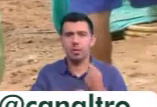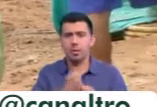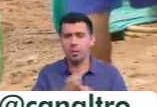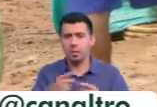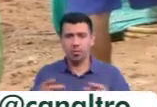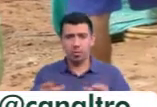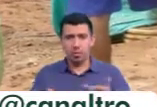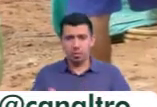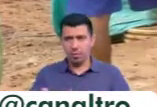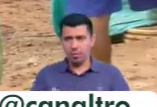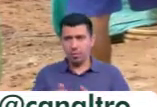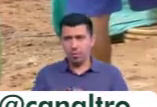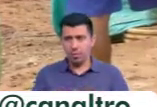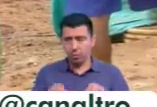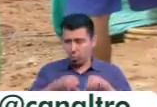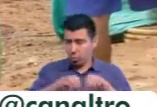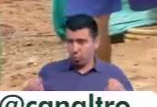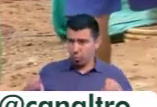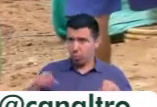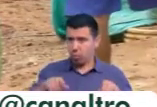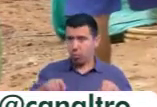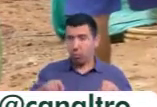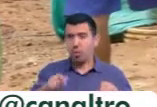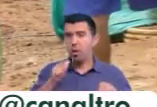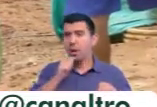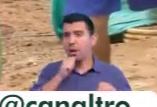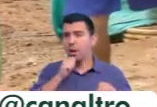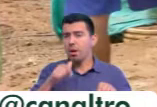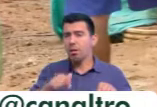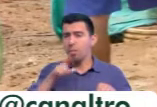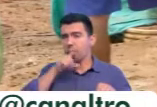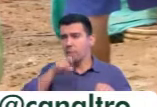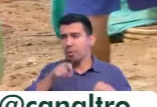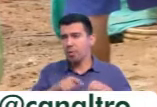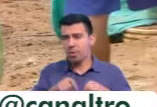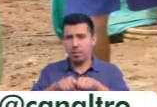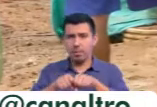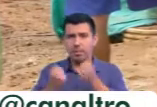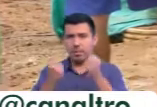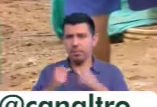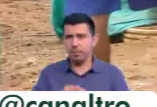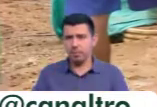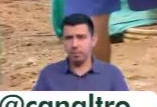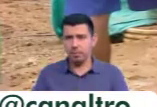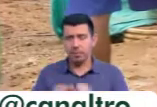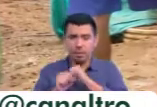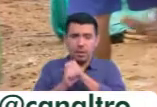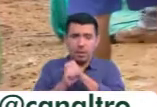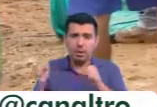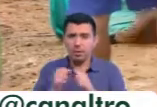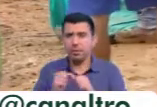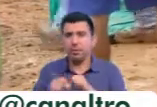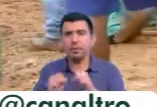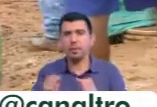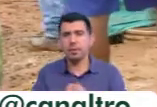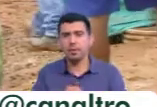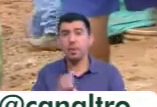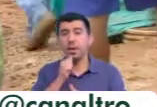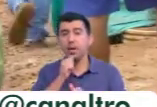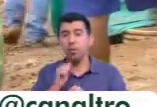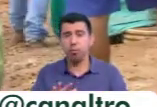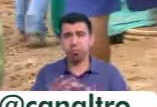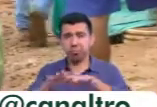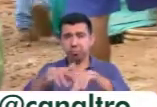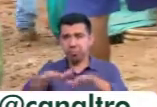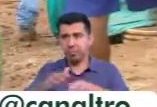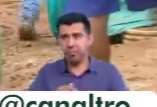cuando un tubo madre de la producto de bucaramanga sufrió una ruptura a primeras horas del día el caudal del agua destrozó por completo